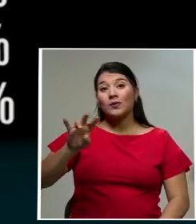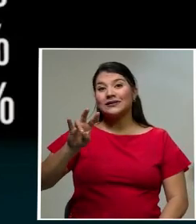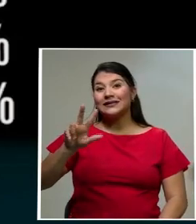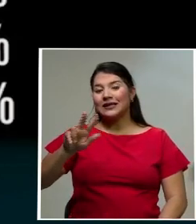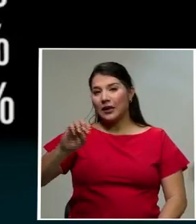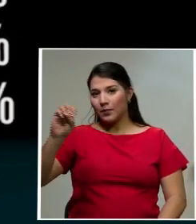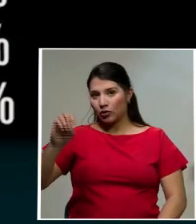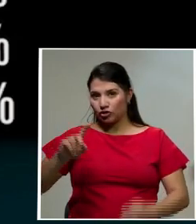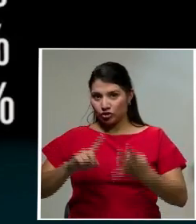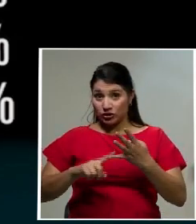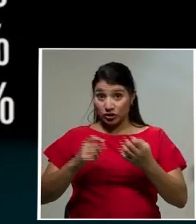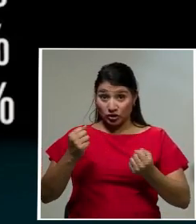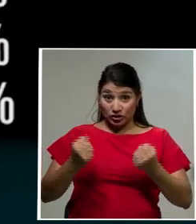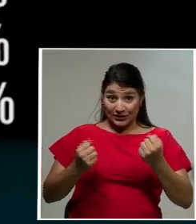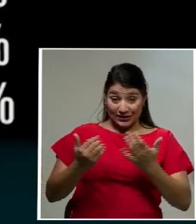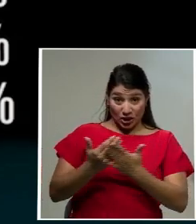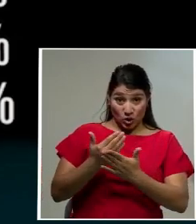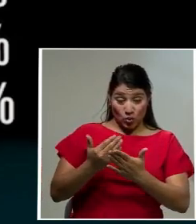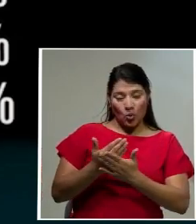2,73%, automóviles nuevos